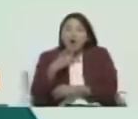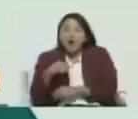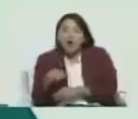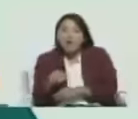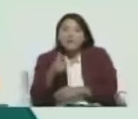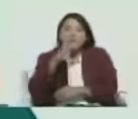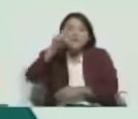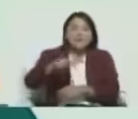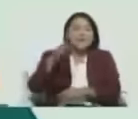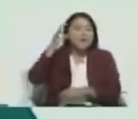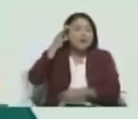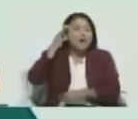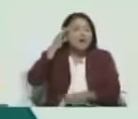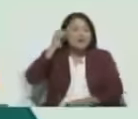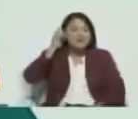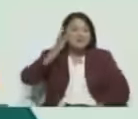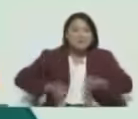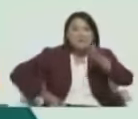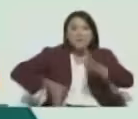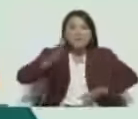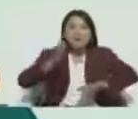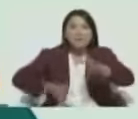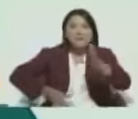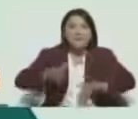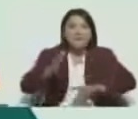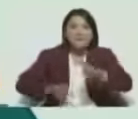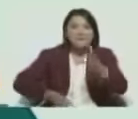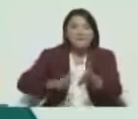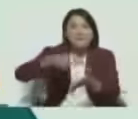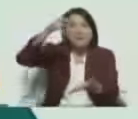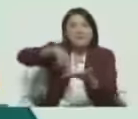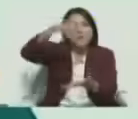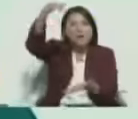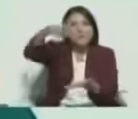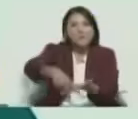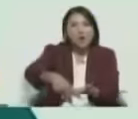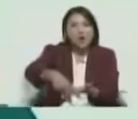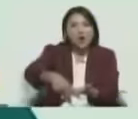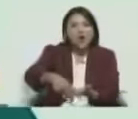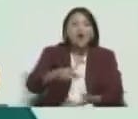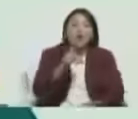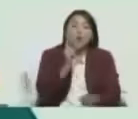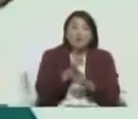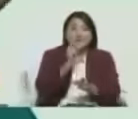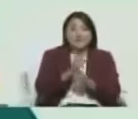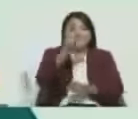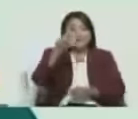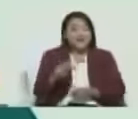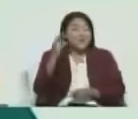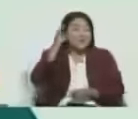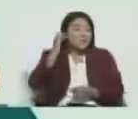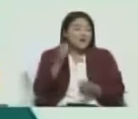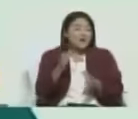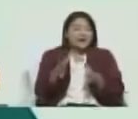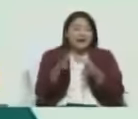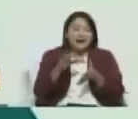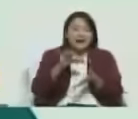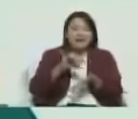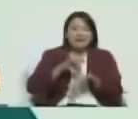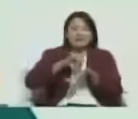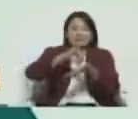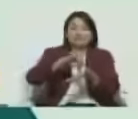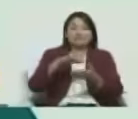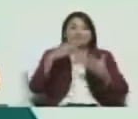Yulimar Rojas va a saltar en cualquier competición, porque todos sabemos que nuestra reina va sobrada, igual tenemos en el